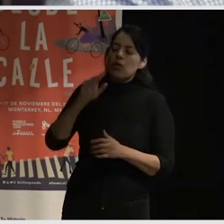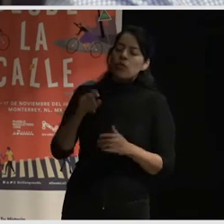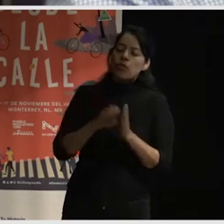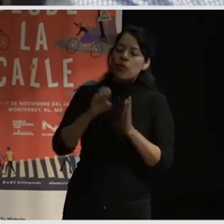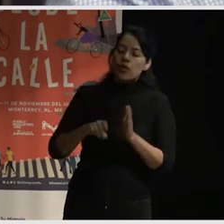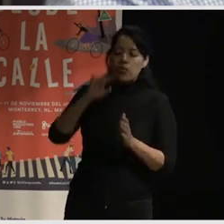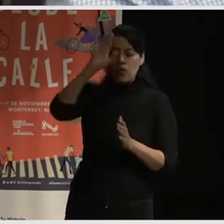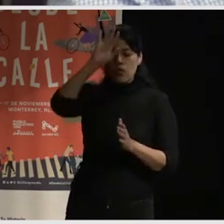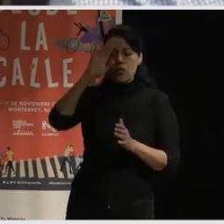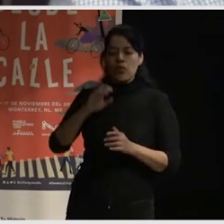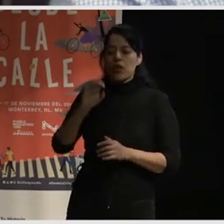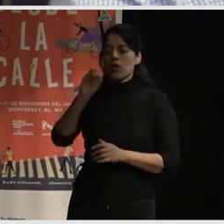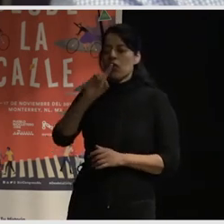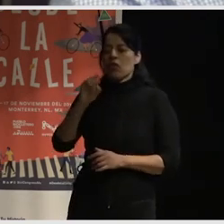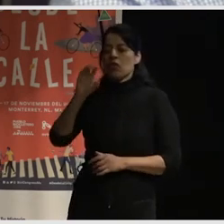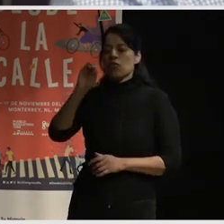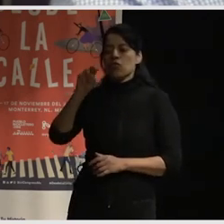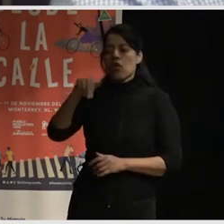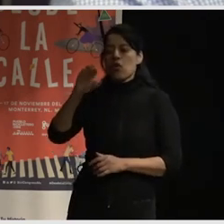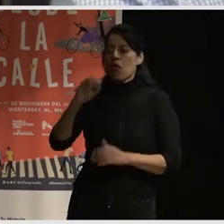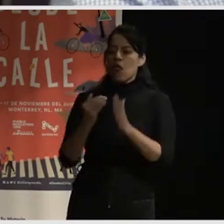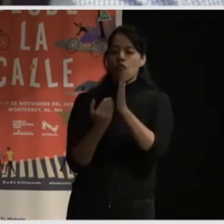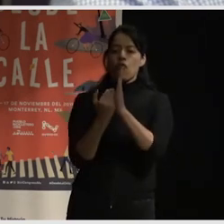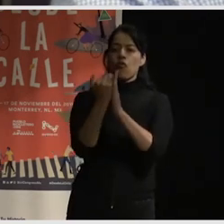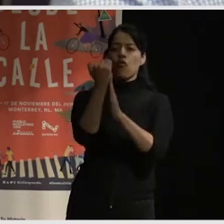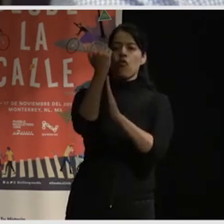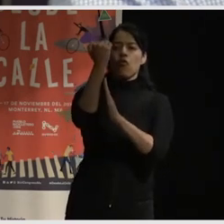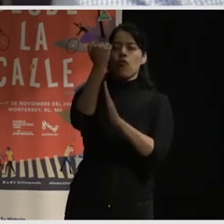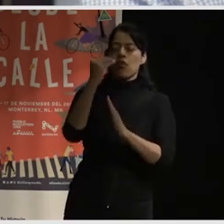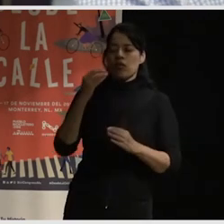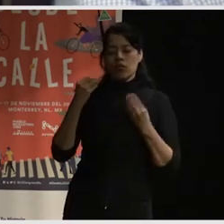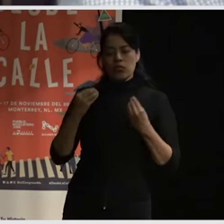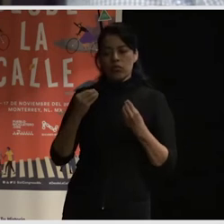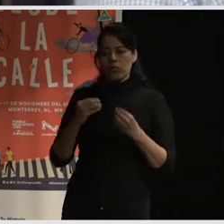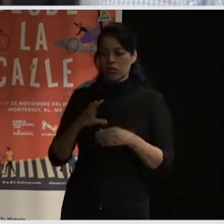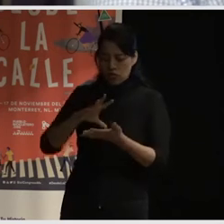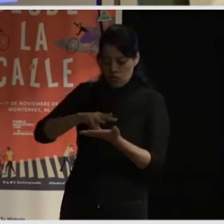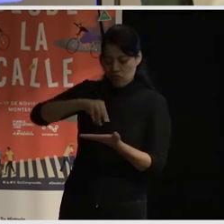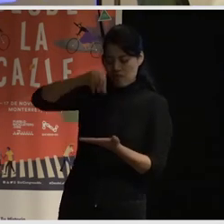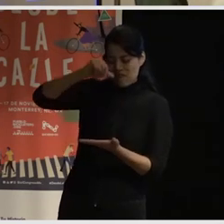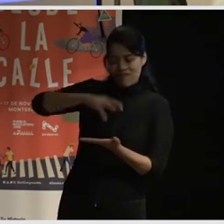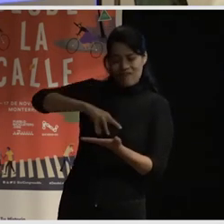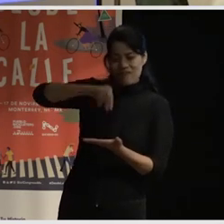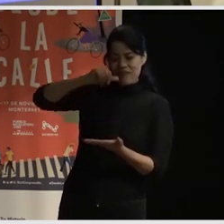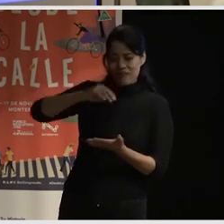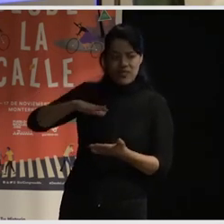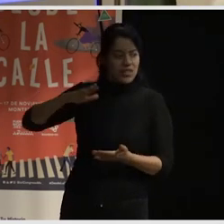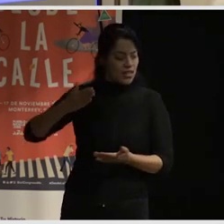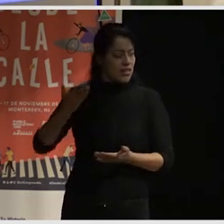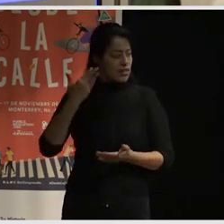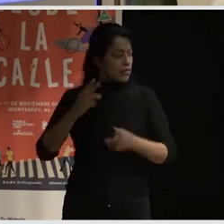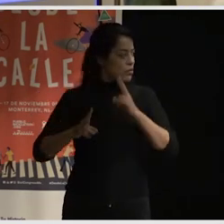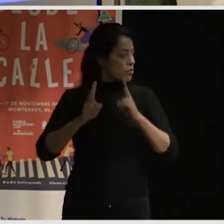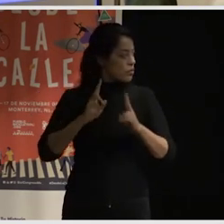ejemplo los índices de ozono salieron bastante elevados mucho este también el material particulado que es algo que stephanie hablaba y que